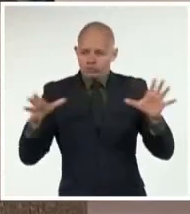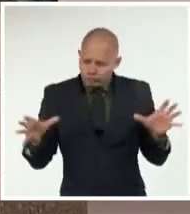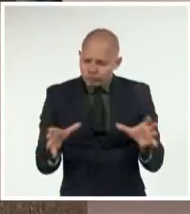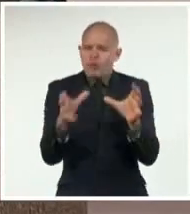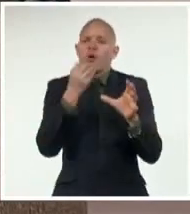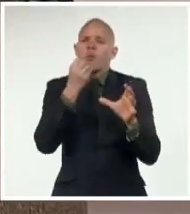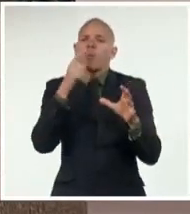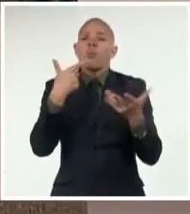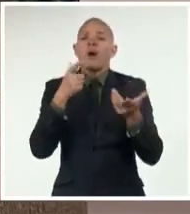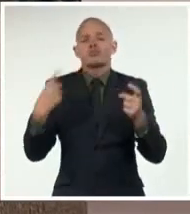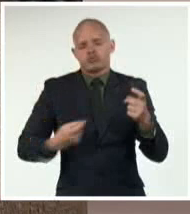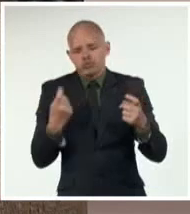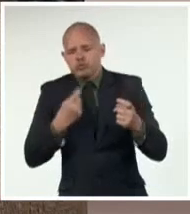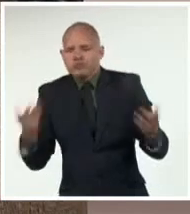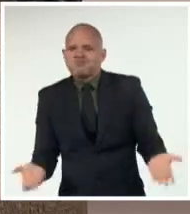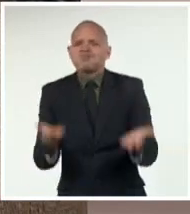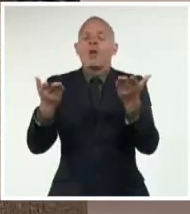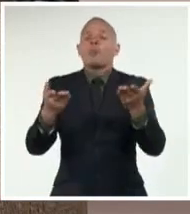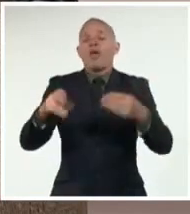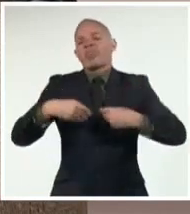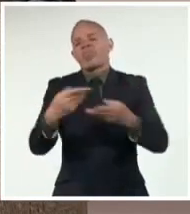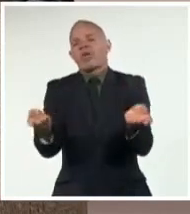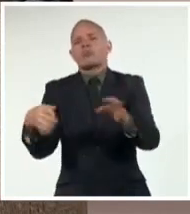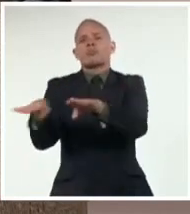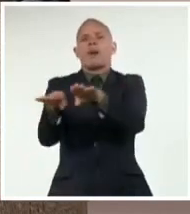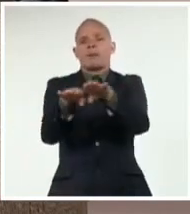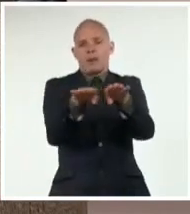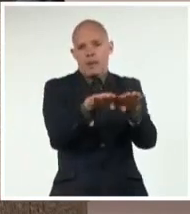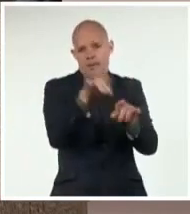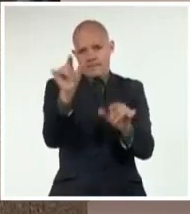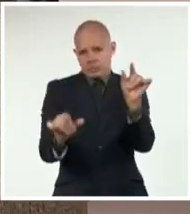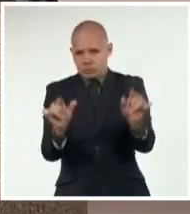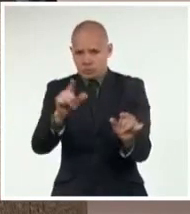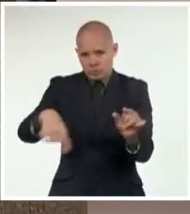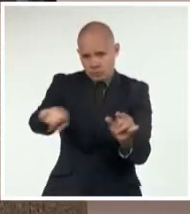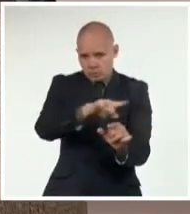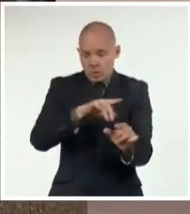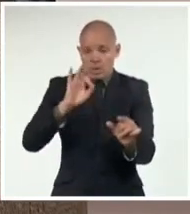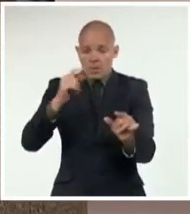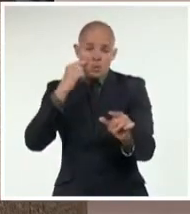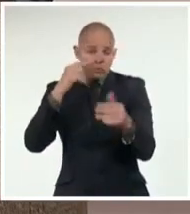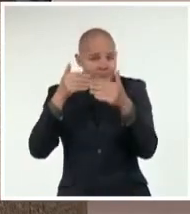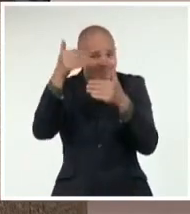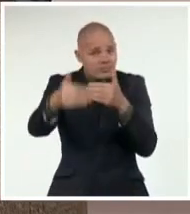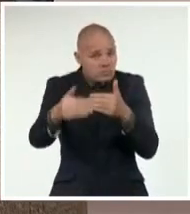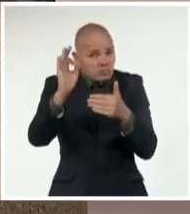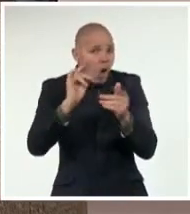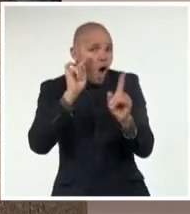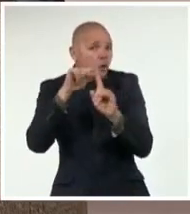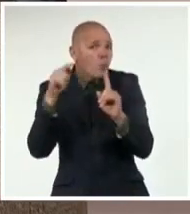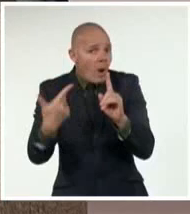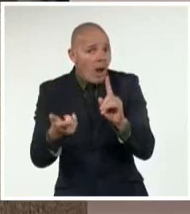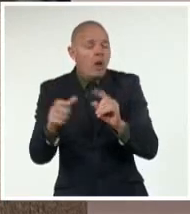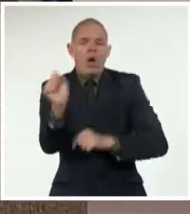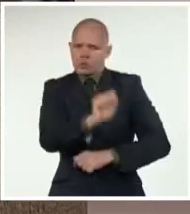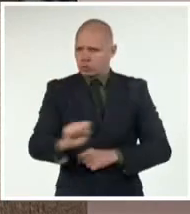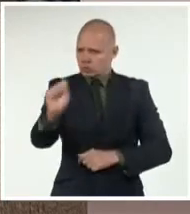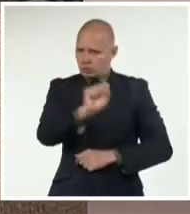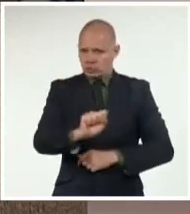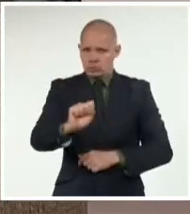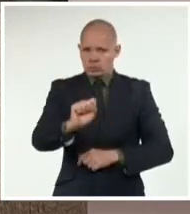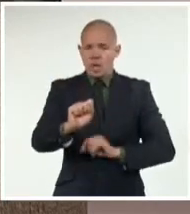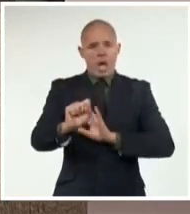la justicia social. Nuestro horizonte sigue siendo socialista, incluso después de la